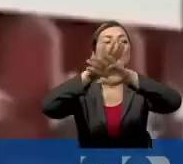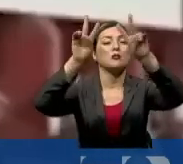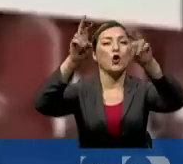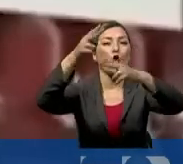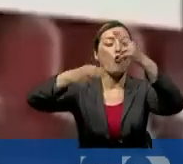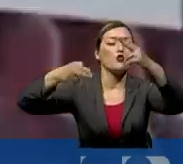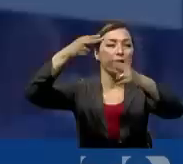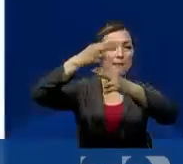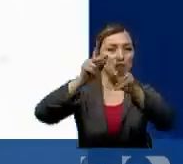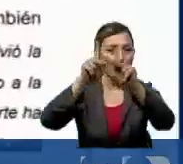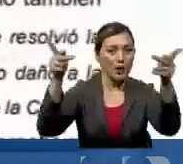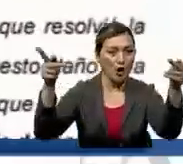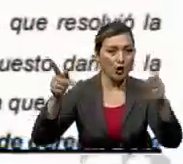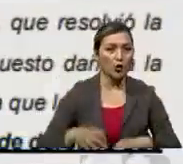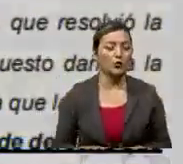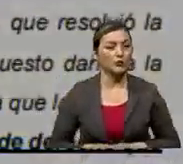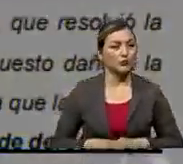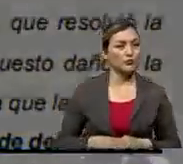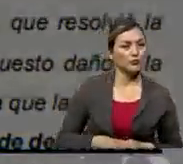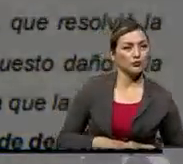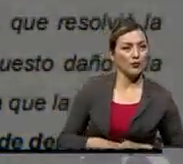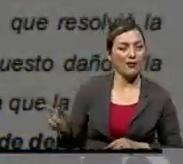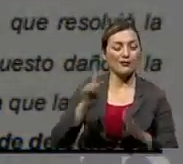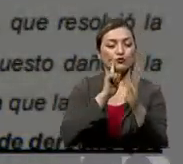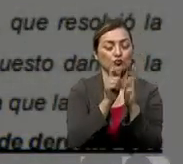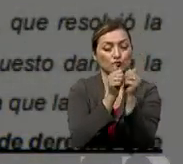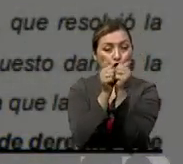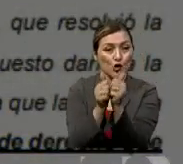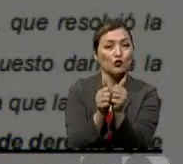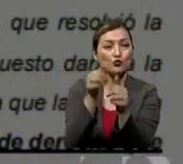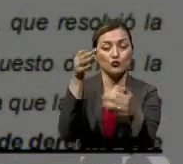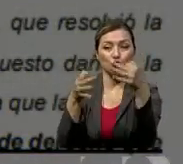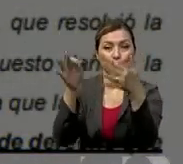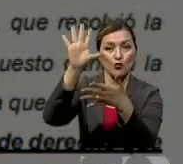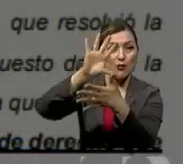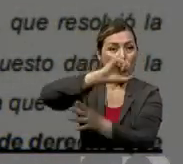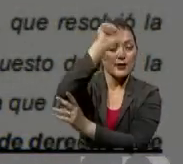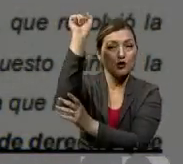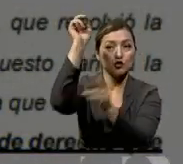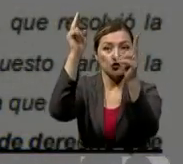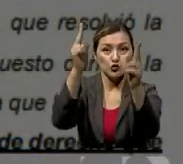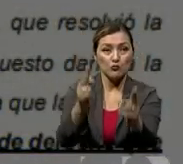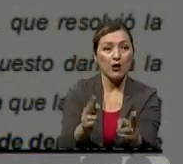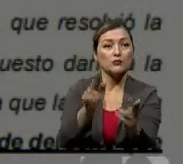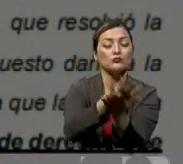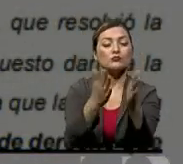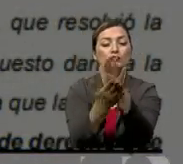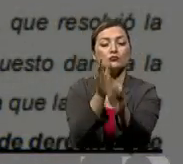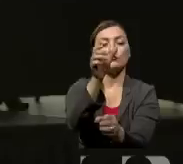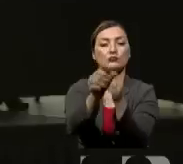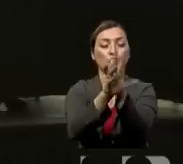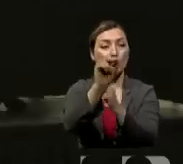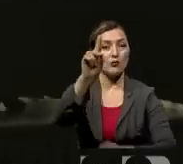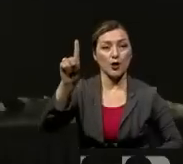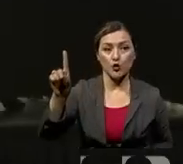caso El Universo. Pérez presentó su denuncia acompañándola de la sentencia de la Corte Interamericana de Derechos Humanos de noviembre de